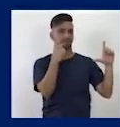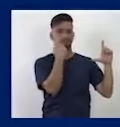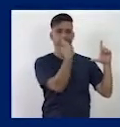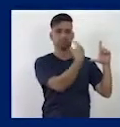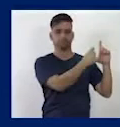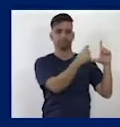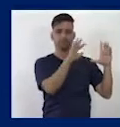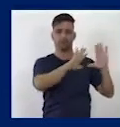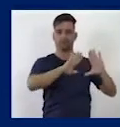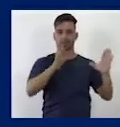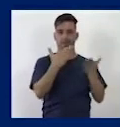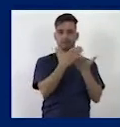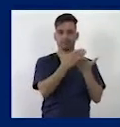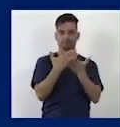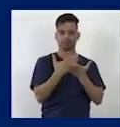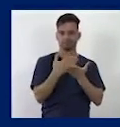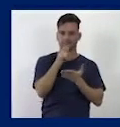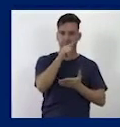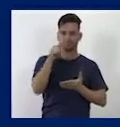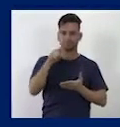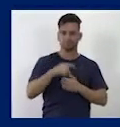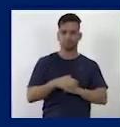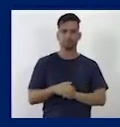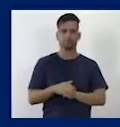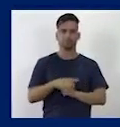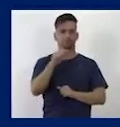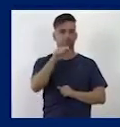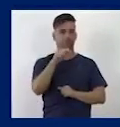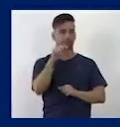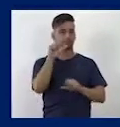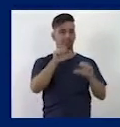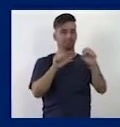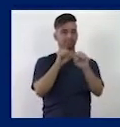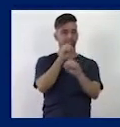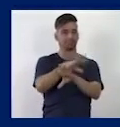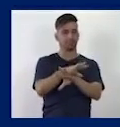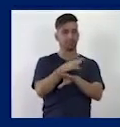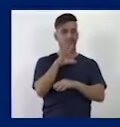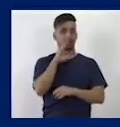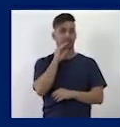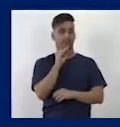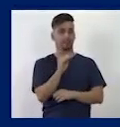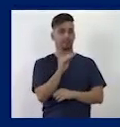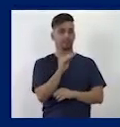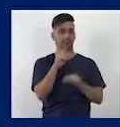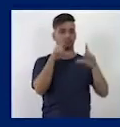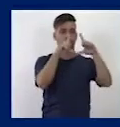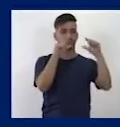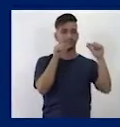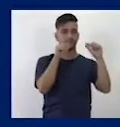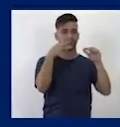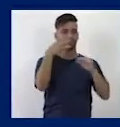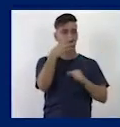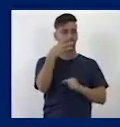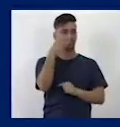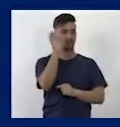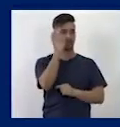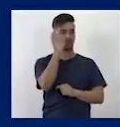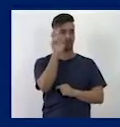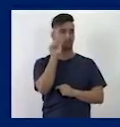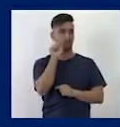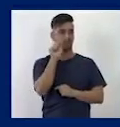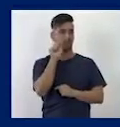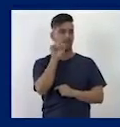usted cuando yo tengo una reacción química yo tengo una expresión que dice que la variación del potencial de todo